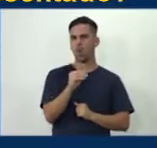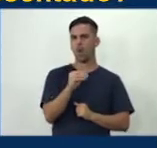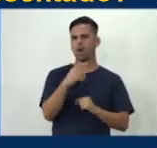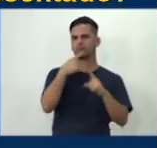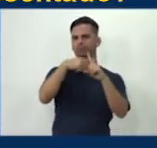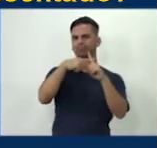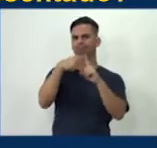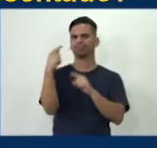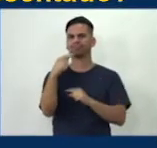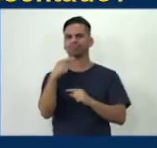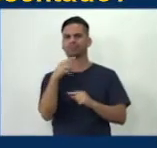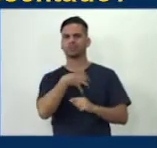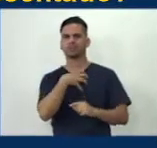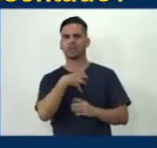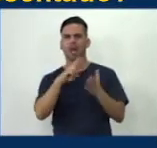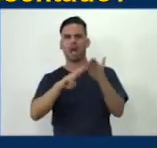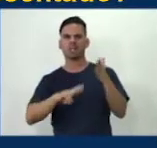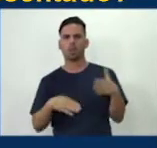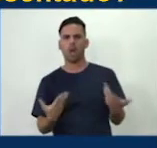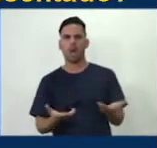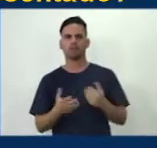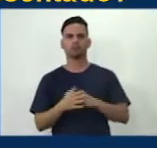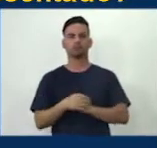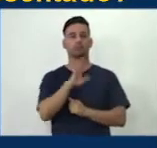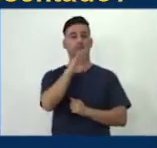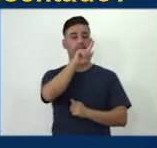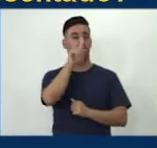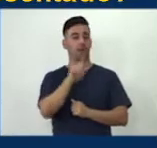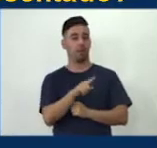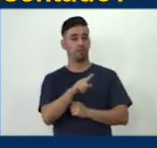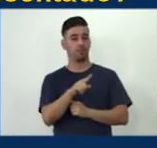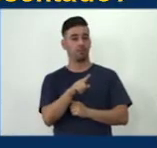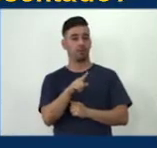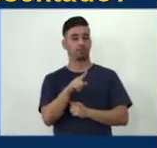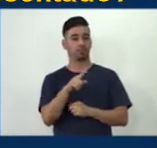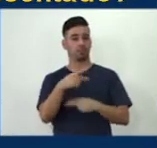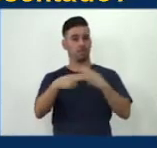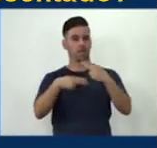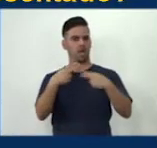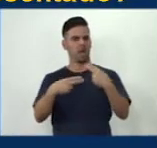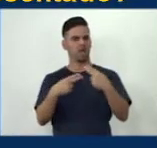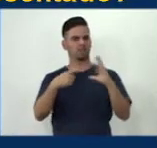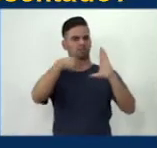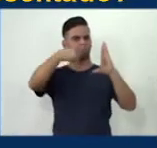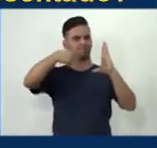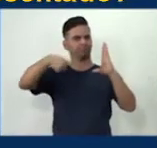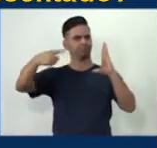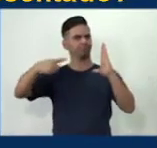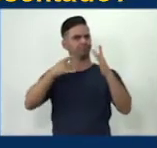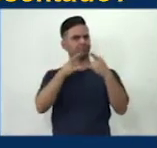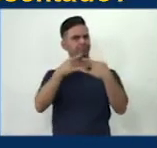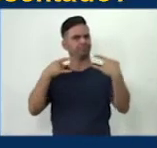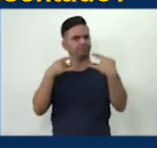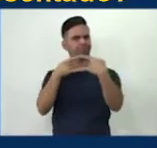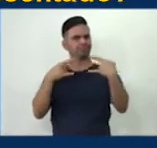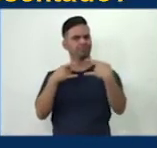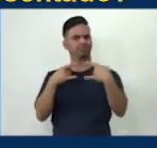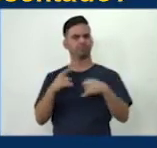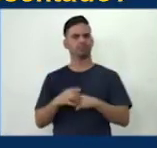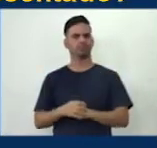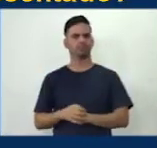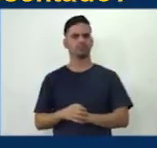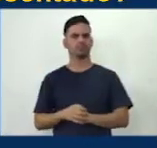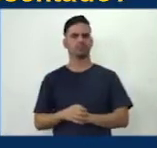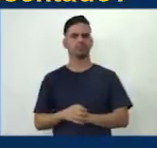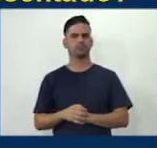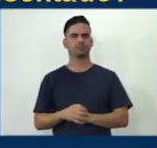polos magnéticos de la bobina con corriente eléctrica. Inciso B, qué interacción magnética existe entre la bobina y el imán representado.